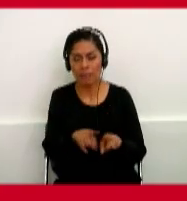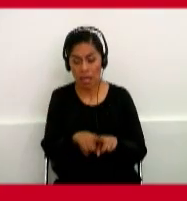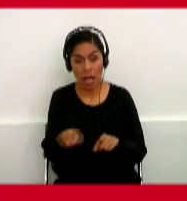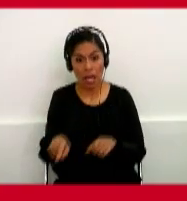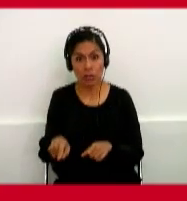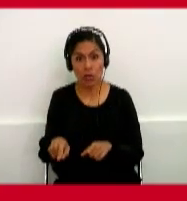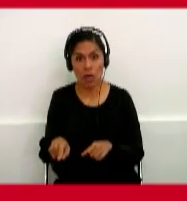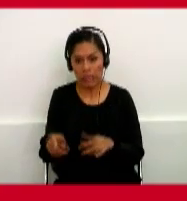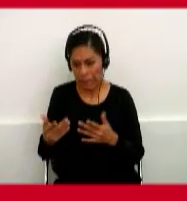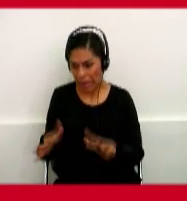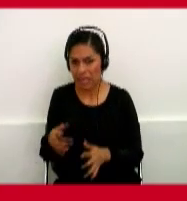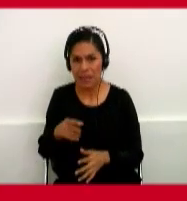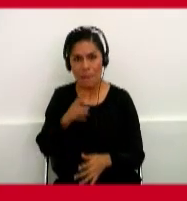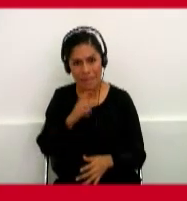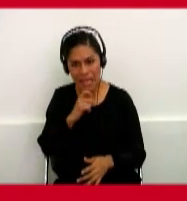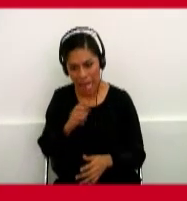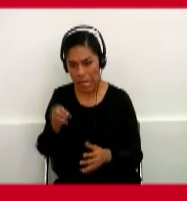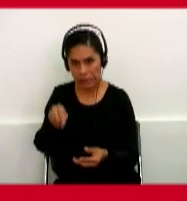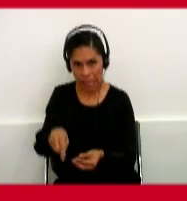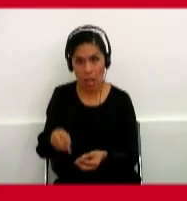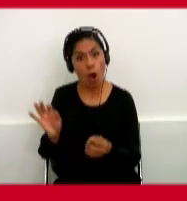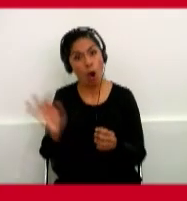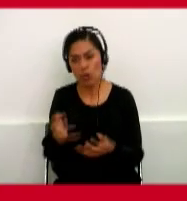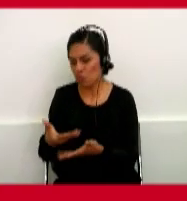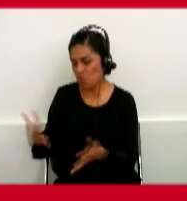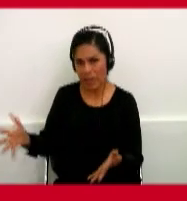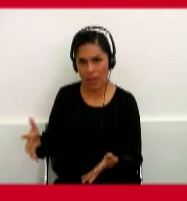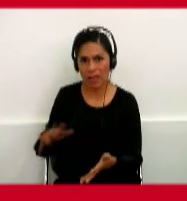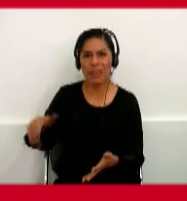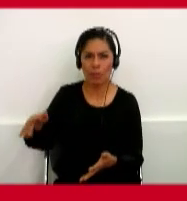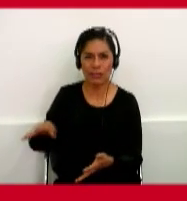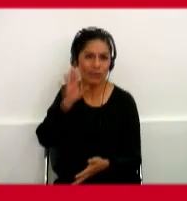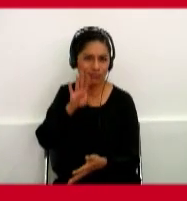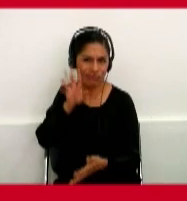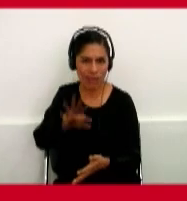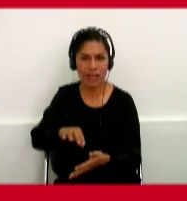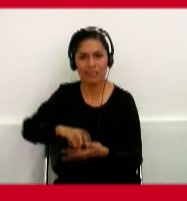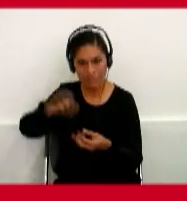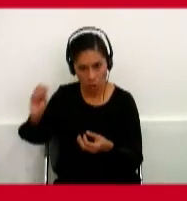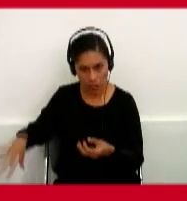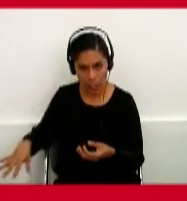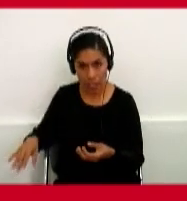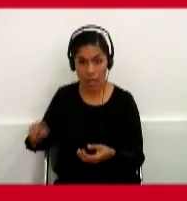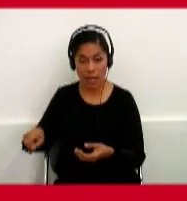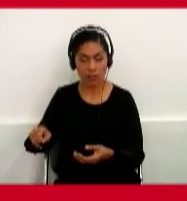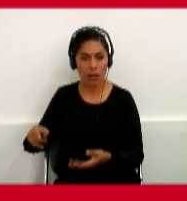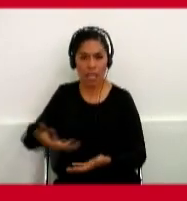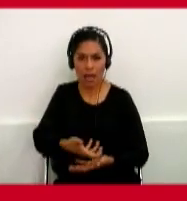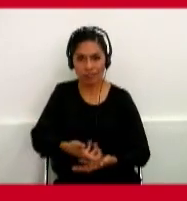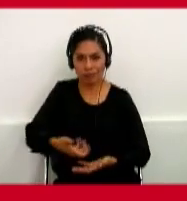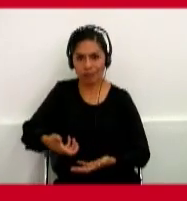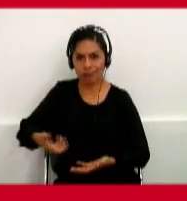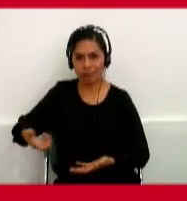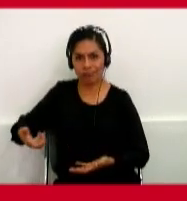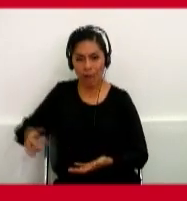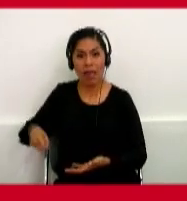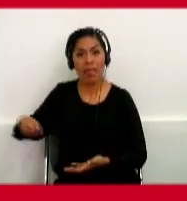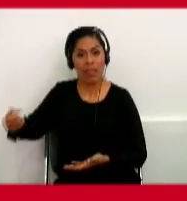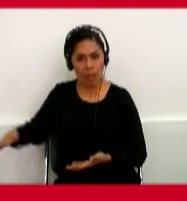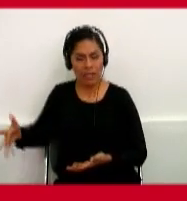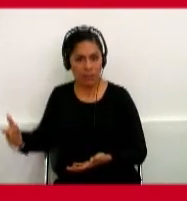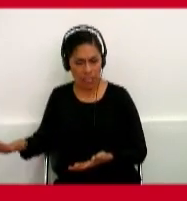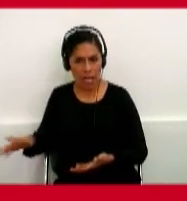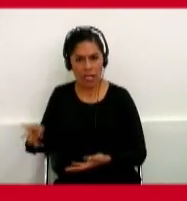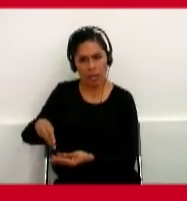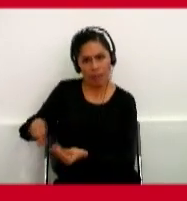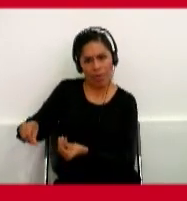Entonces, ¿cómo caracterizamos esto? Prácticamente con modelos de flujo que simulan la extracción y nos verifican exactamente cuánto de